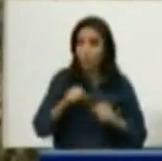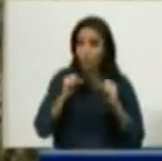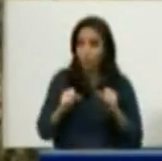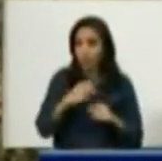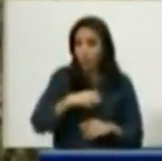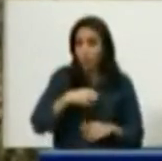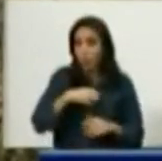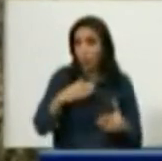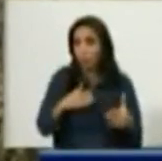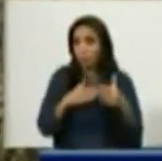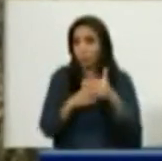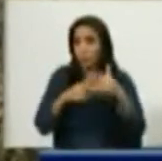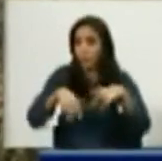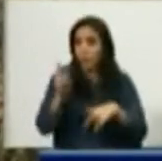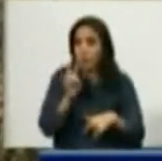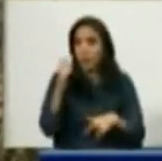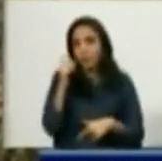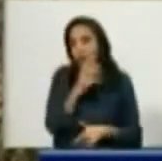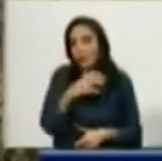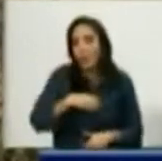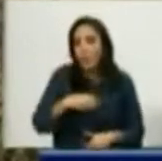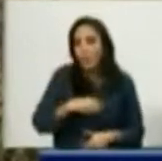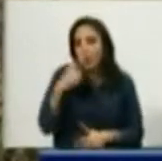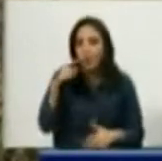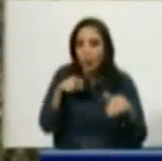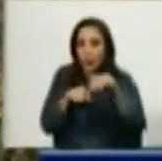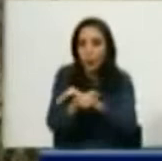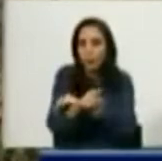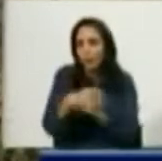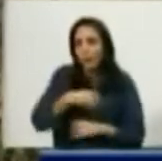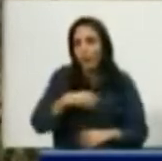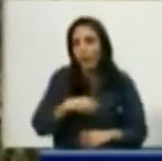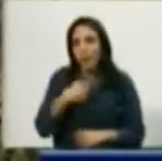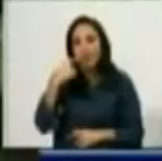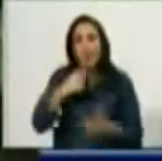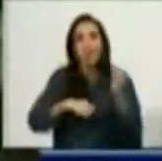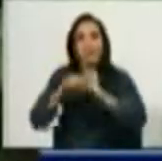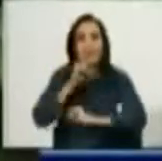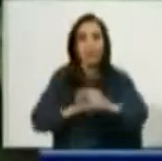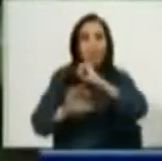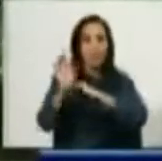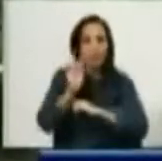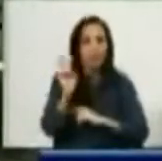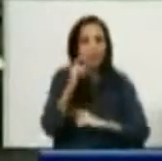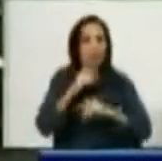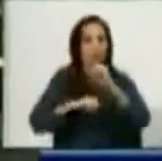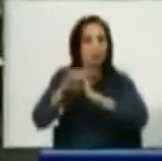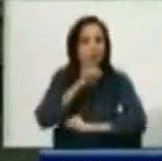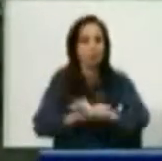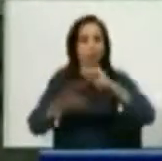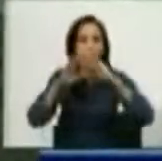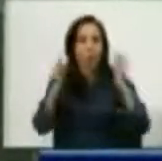pasar aquí en Venezuela tampoco pueden pasar Venezuela es vanguardia ante el mundo